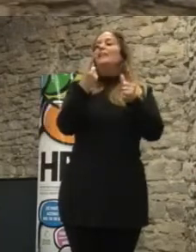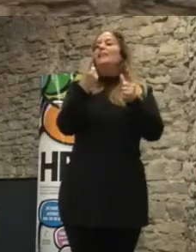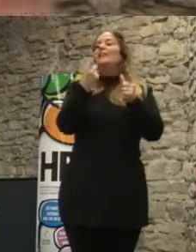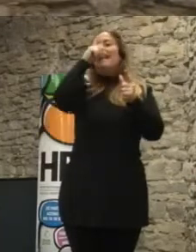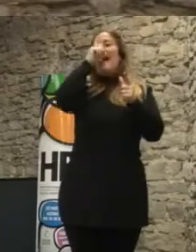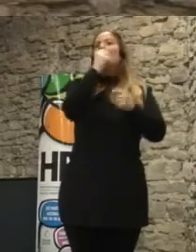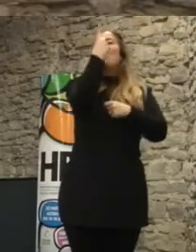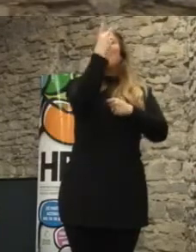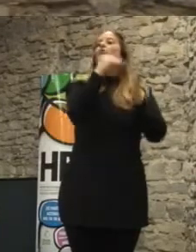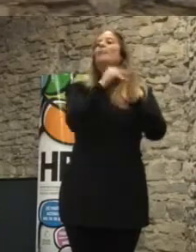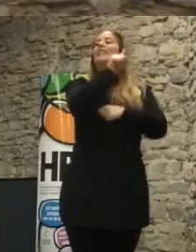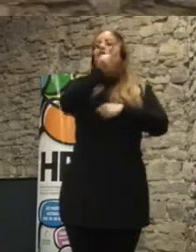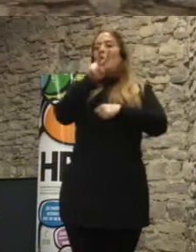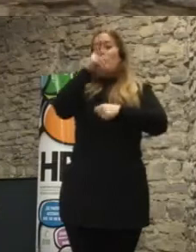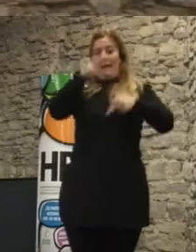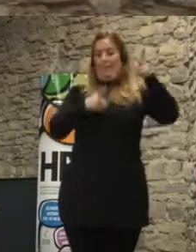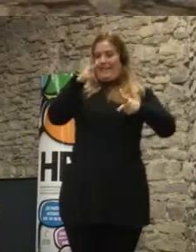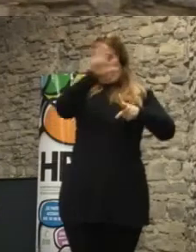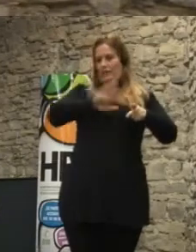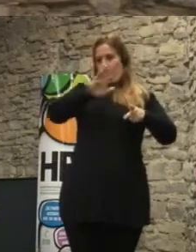para el País Vasco, no es de Vitoria.